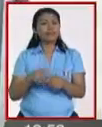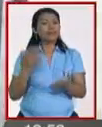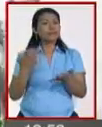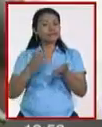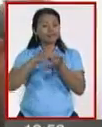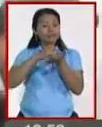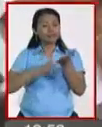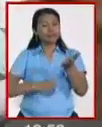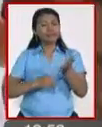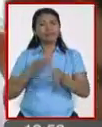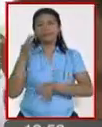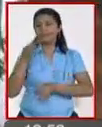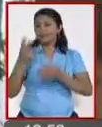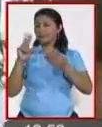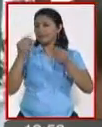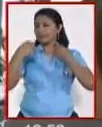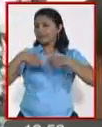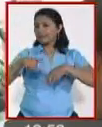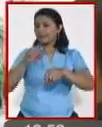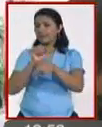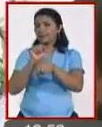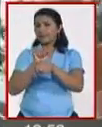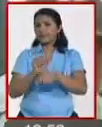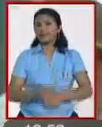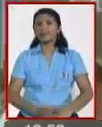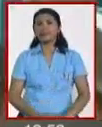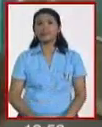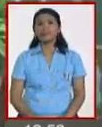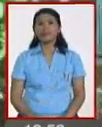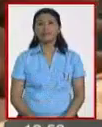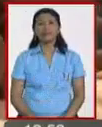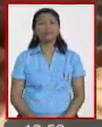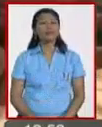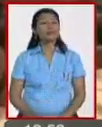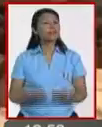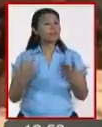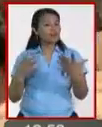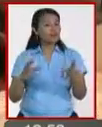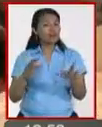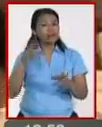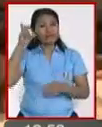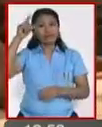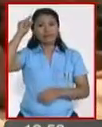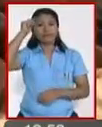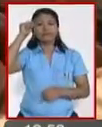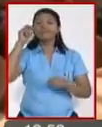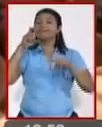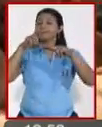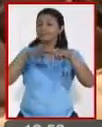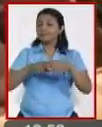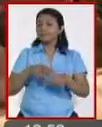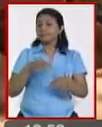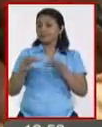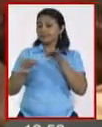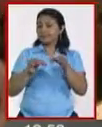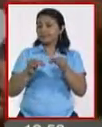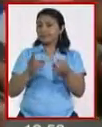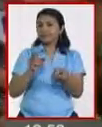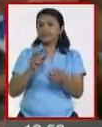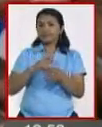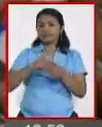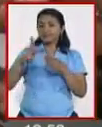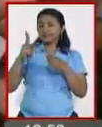con descuentos si no retornan a sus labores. Ante la negativa del gobierno a poder sentarnos a dialogar con los